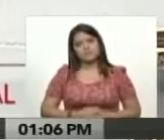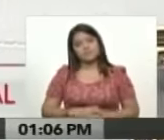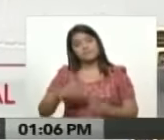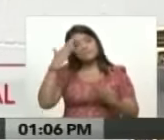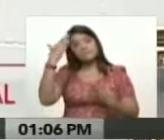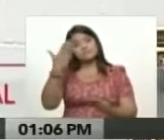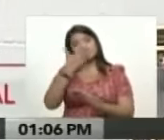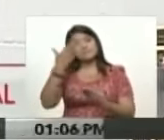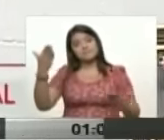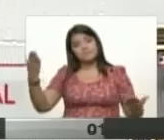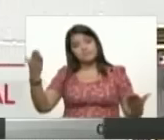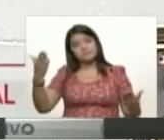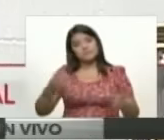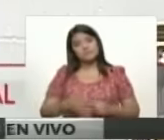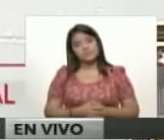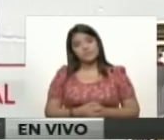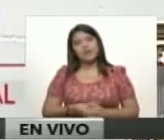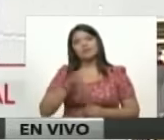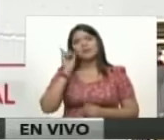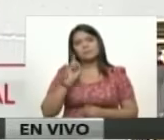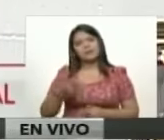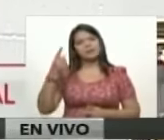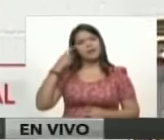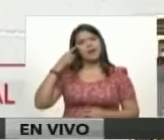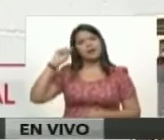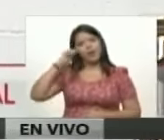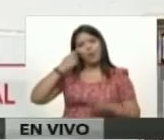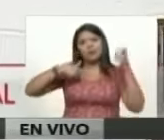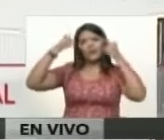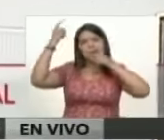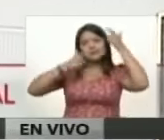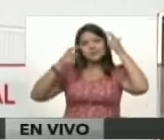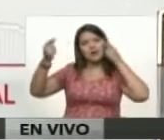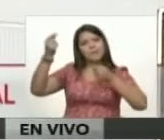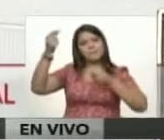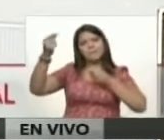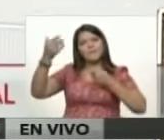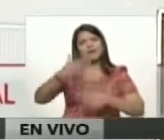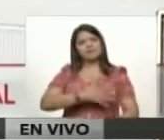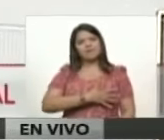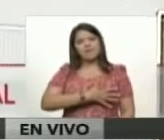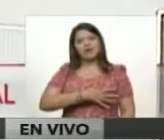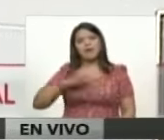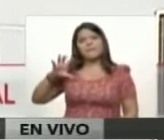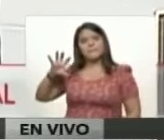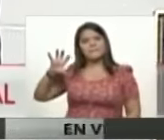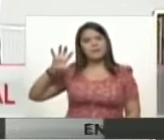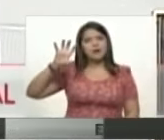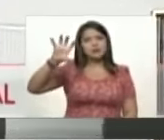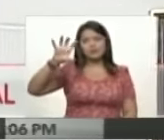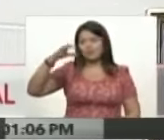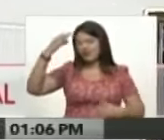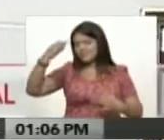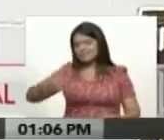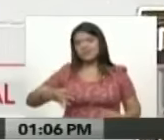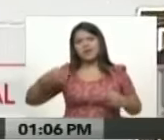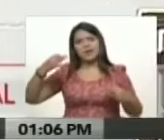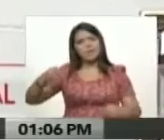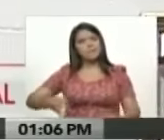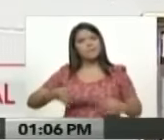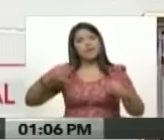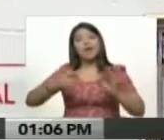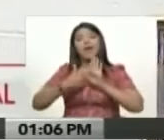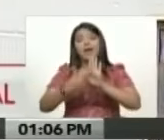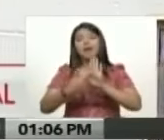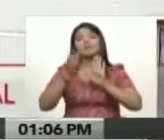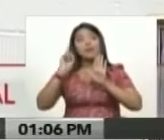Saludo y invoco la memoria de Hugo Chávez Frías, patriota a tiempo completo. Ejemplo